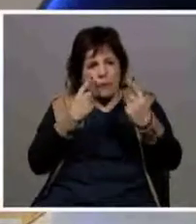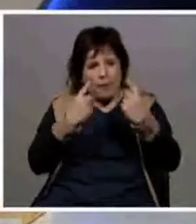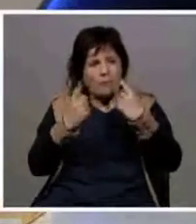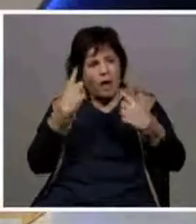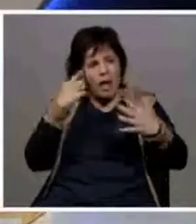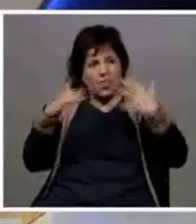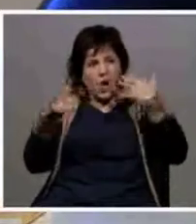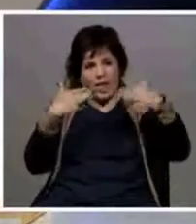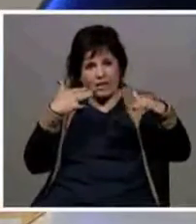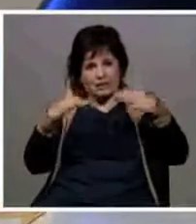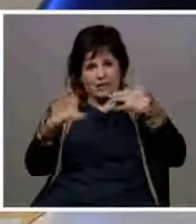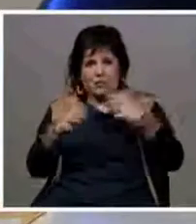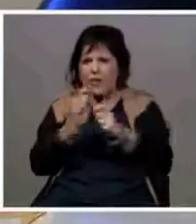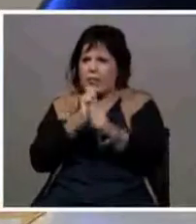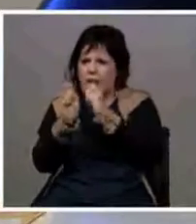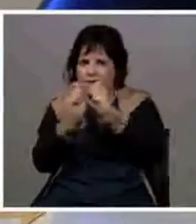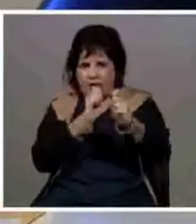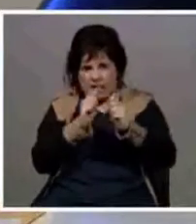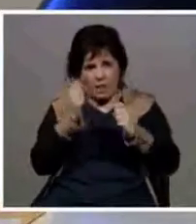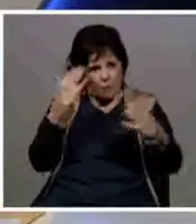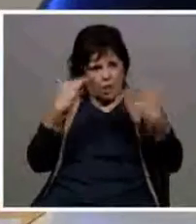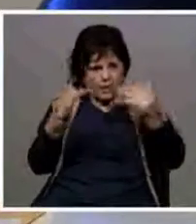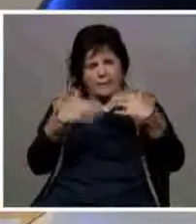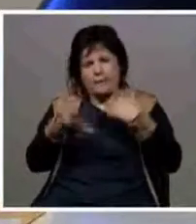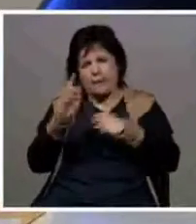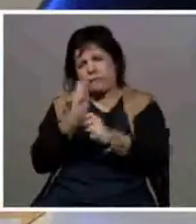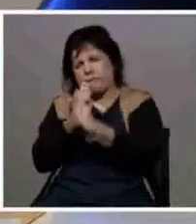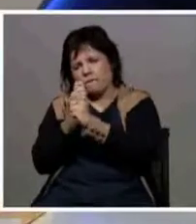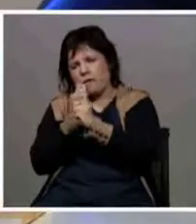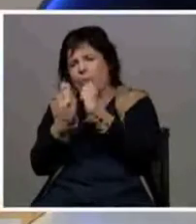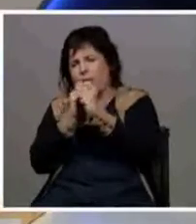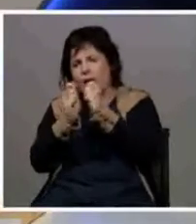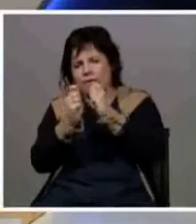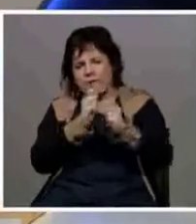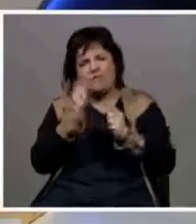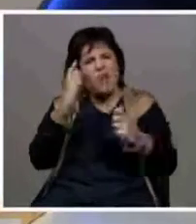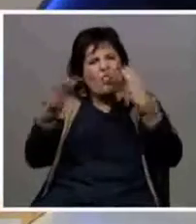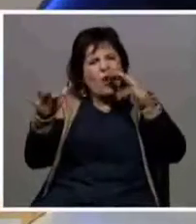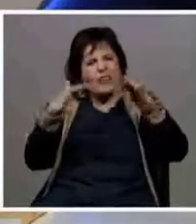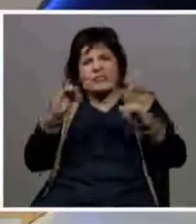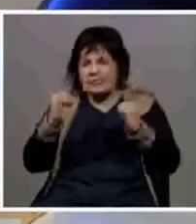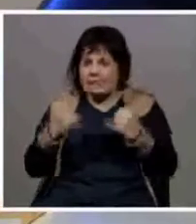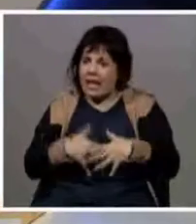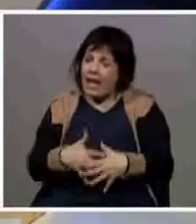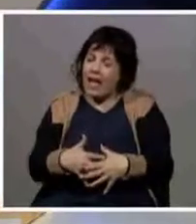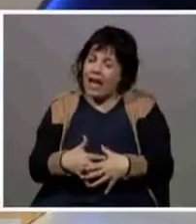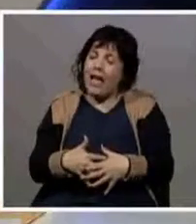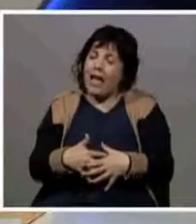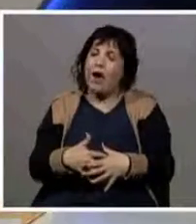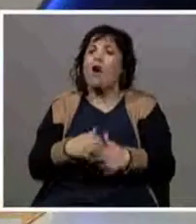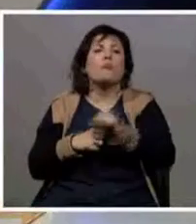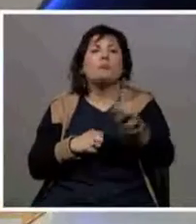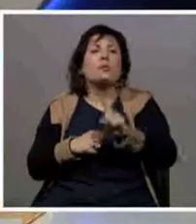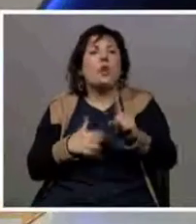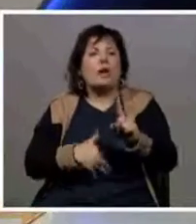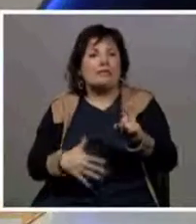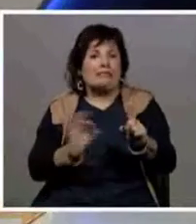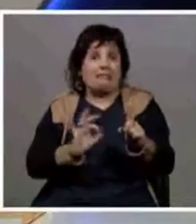adolescentes porque entrevistamos adolescentes obviamente fue lo que más hicimos en los barrios adolescente que son madres y que no son madres